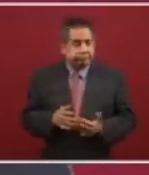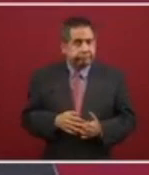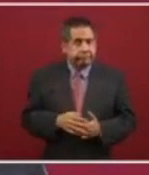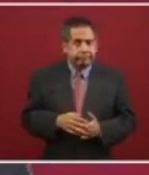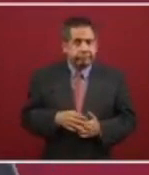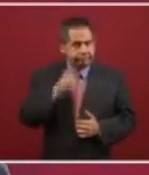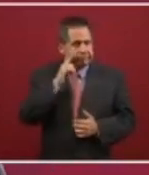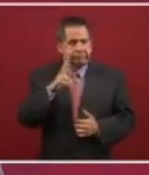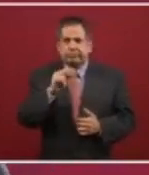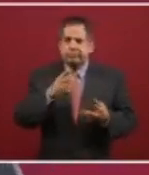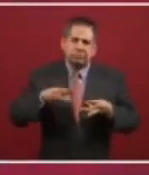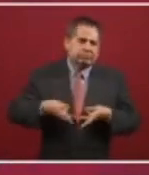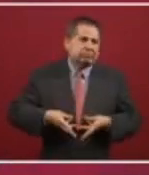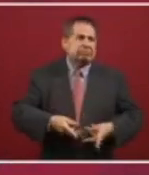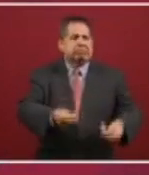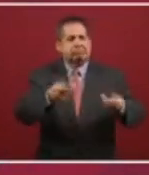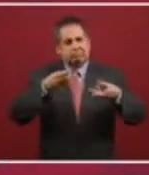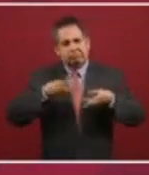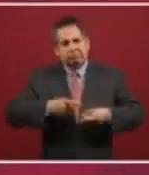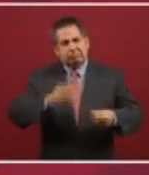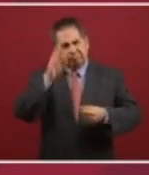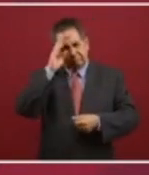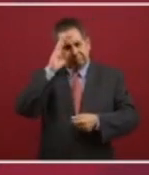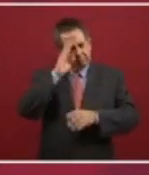el derroche,